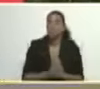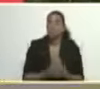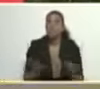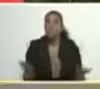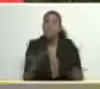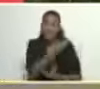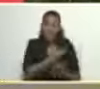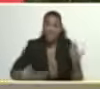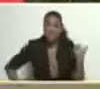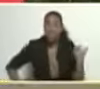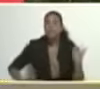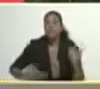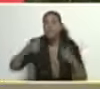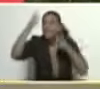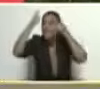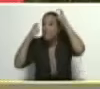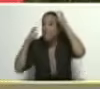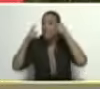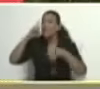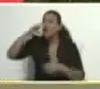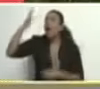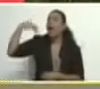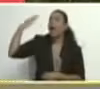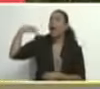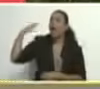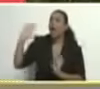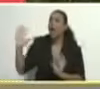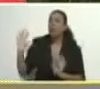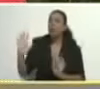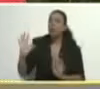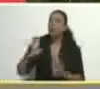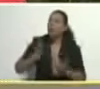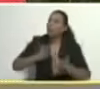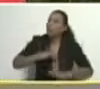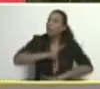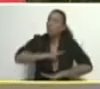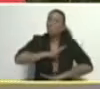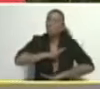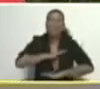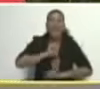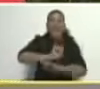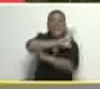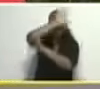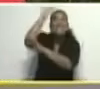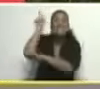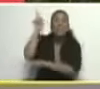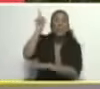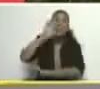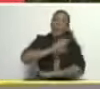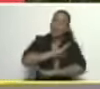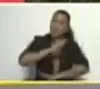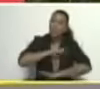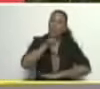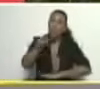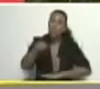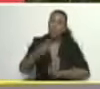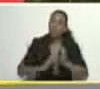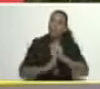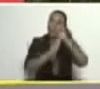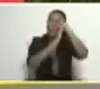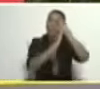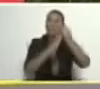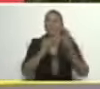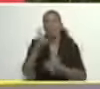que el presidente Hugo Chávez está complacido por la manera en que usted ha